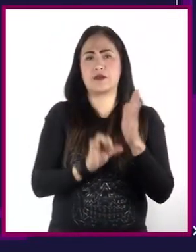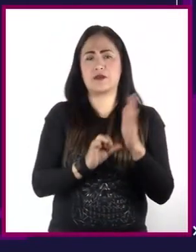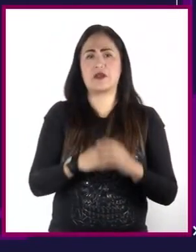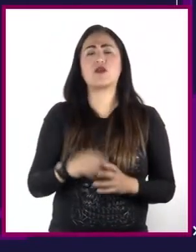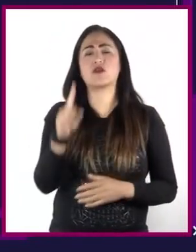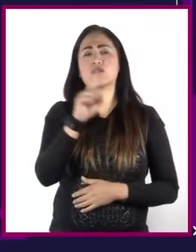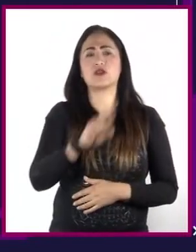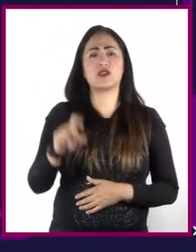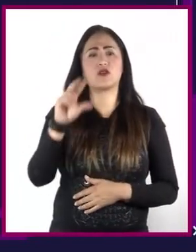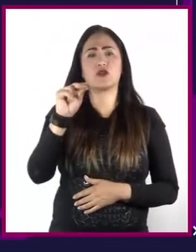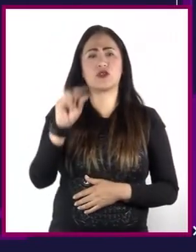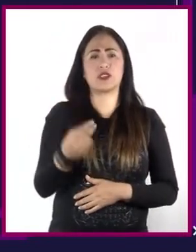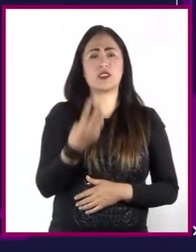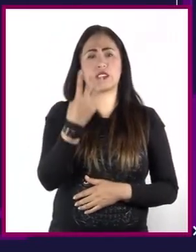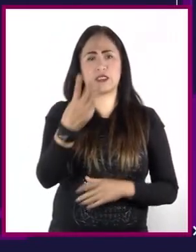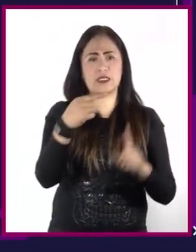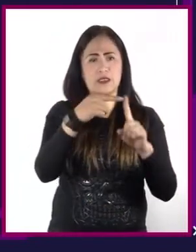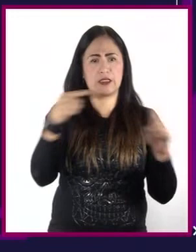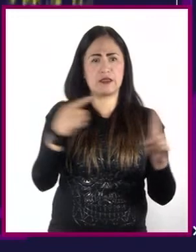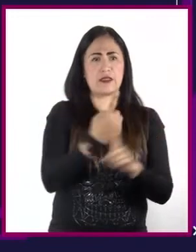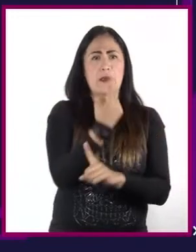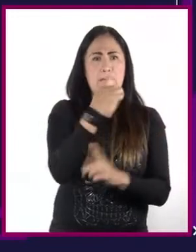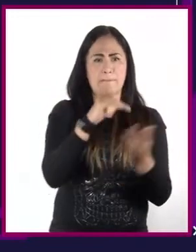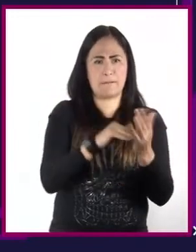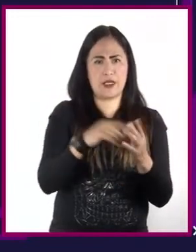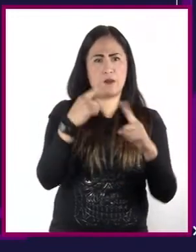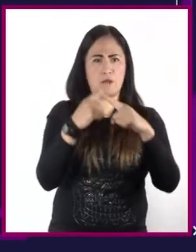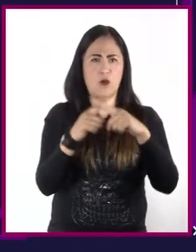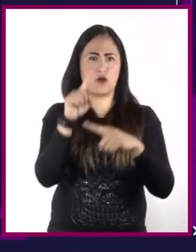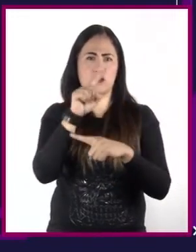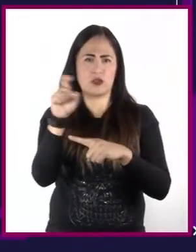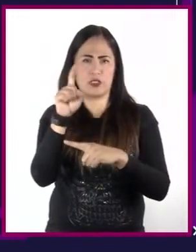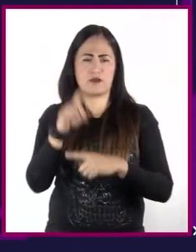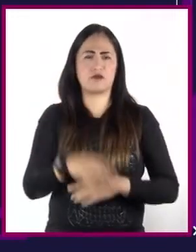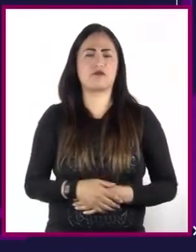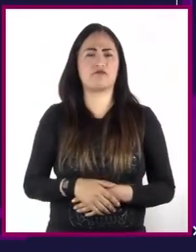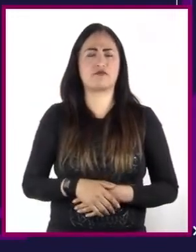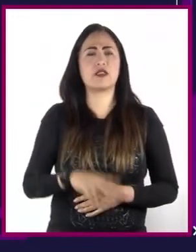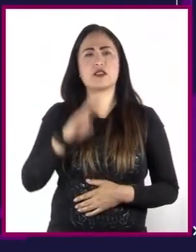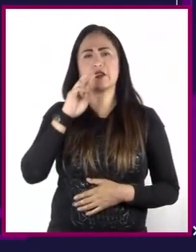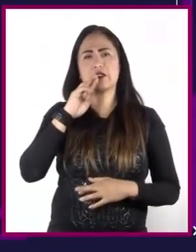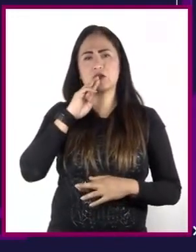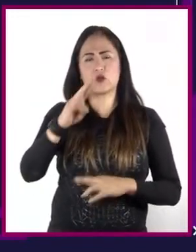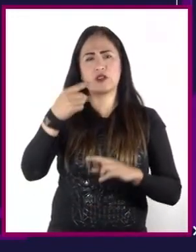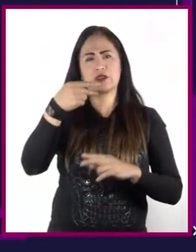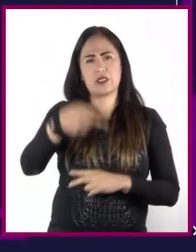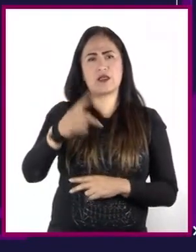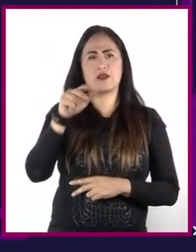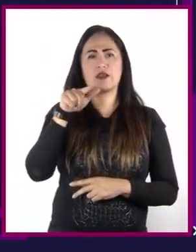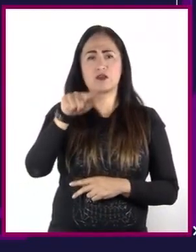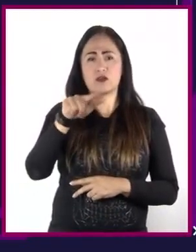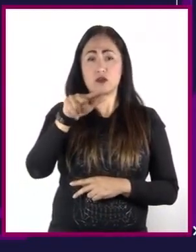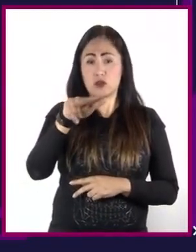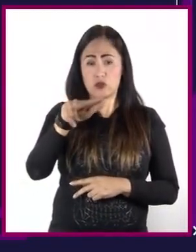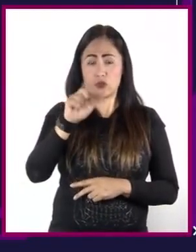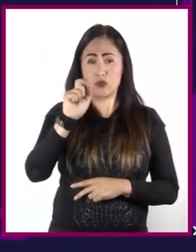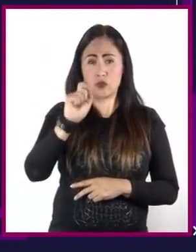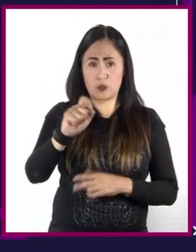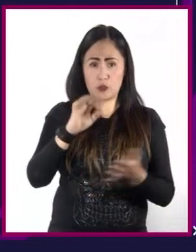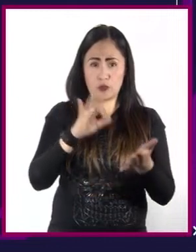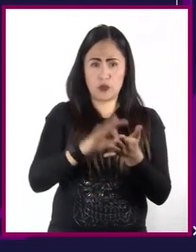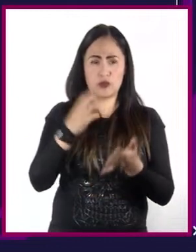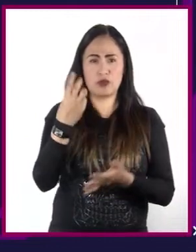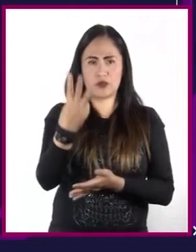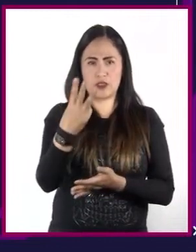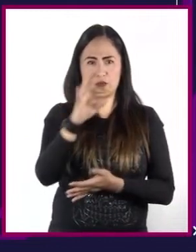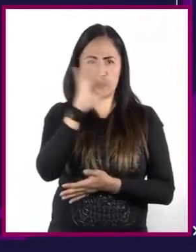a 183 entre 1000 y se multiplica por 100 y nos da 18.3%. El